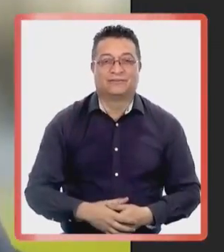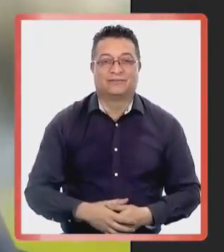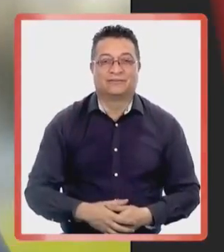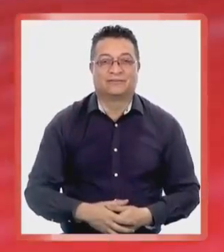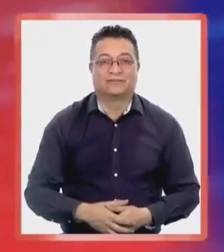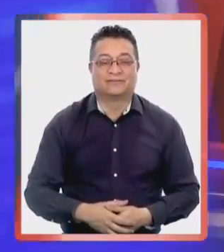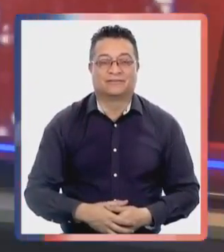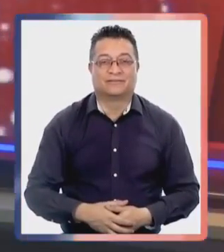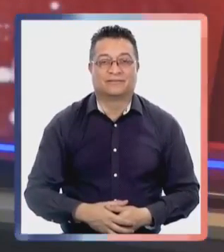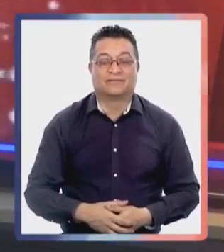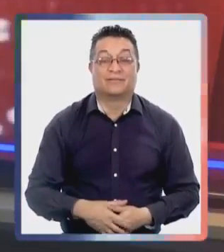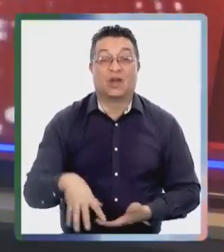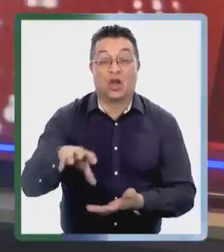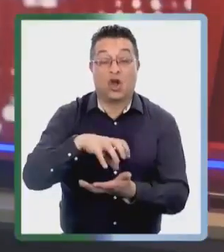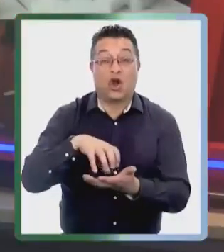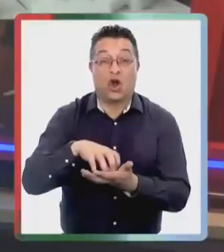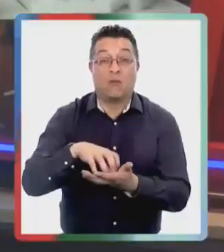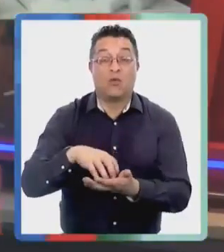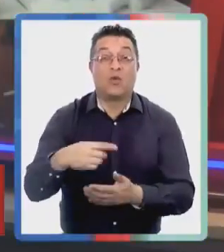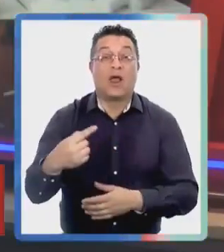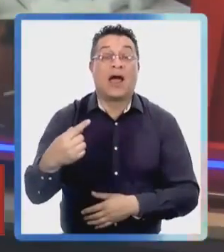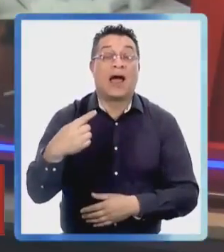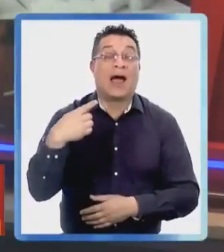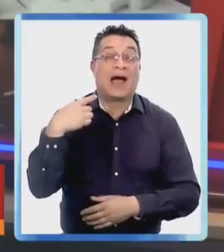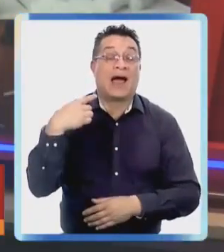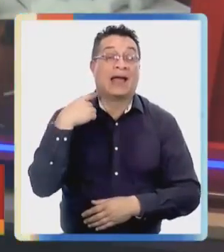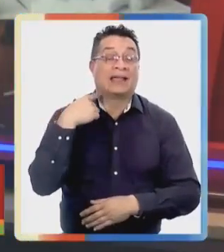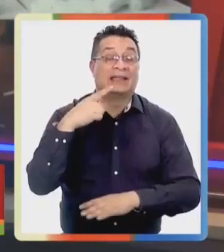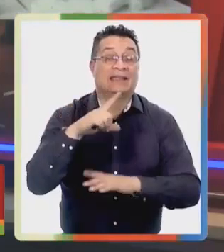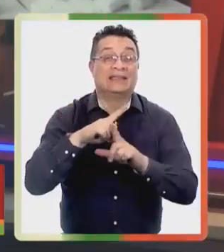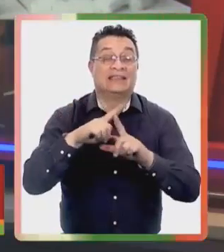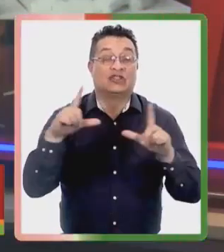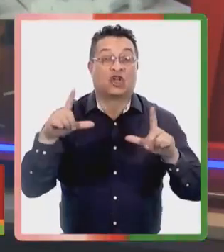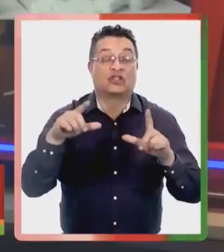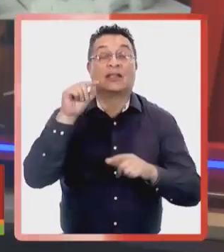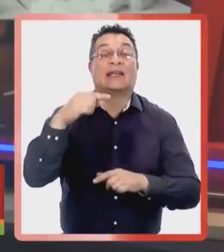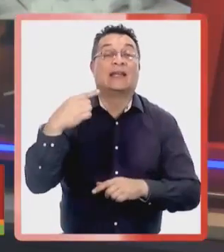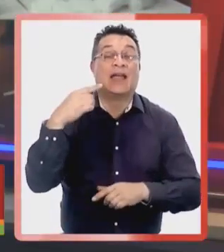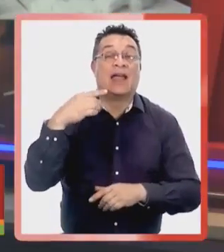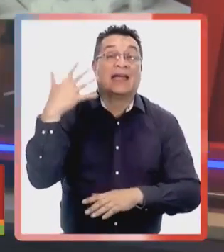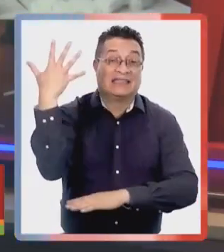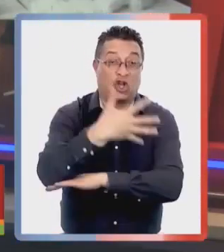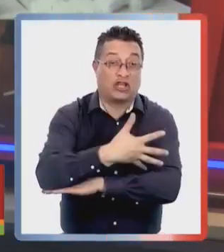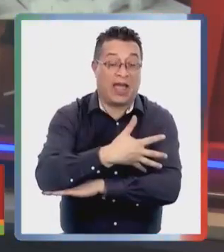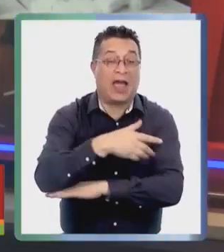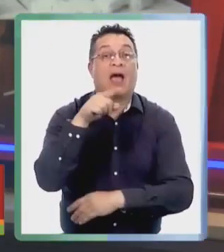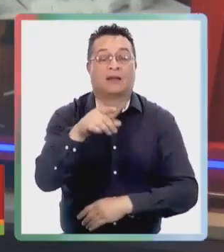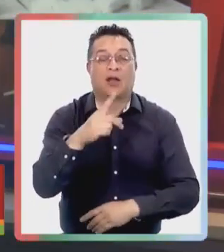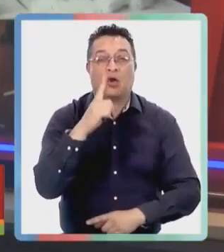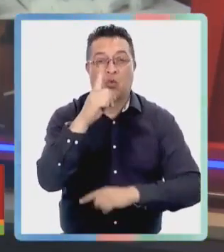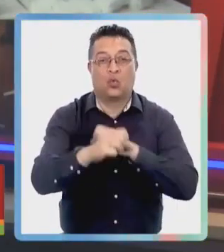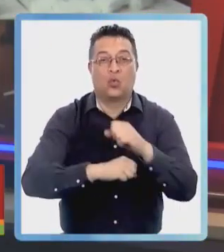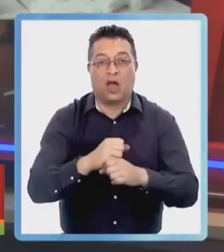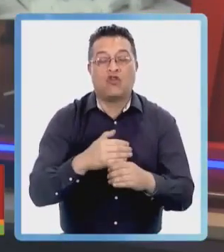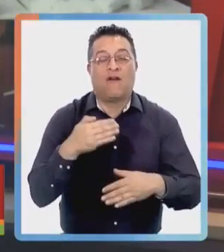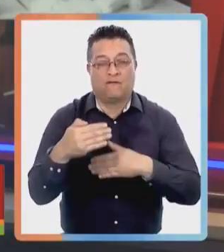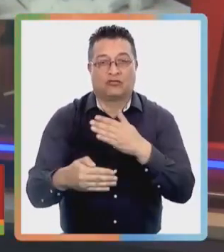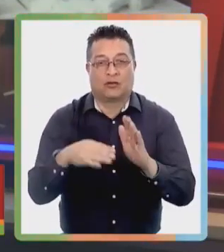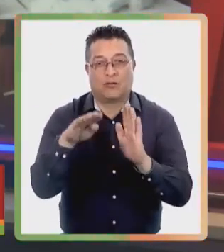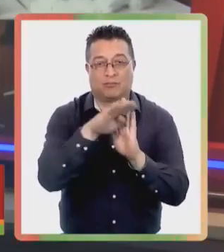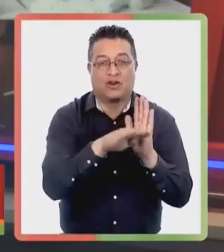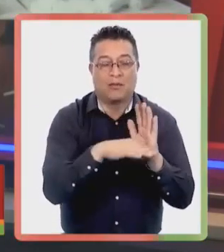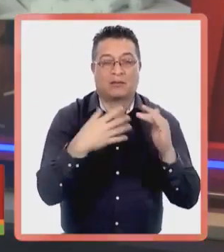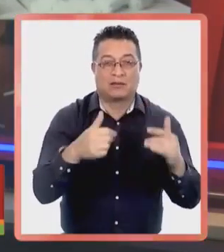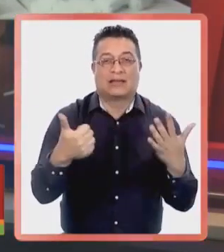Chao, chao. Y en la comuna de Quillota, el programa Farmacia en tu Barrio del Departamento de Salud lleva un año en funcionamiento y